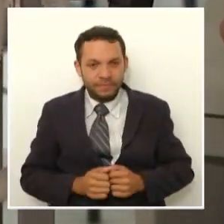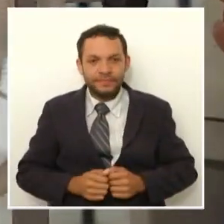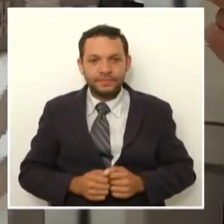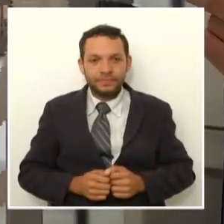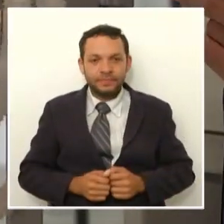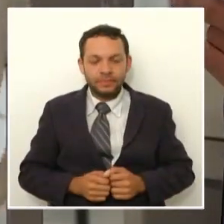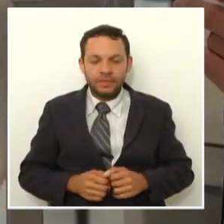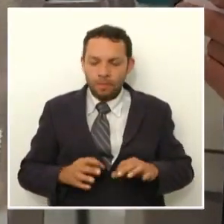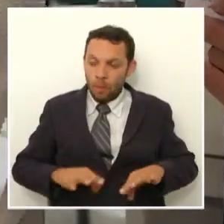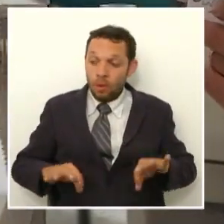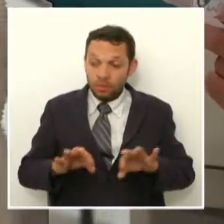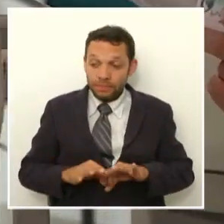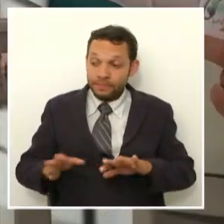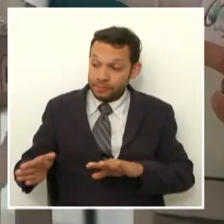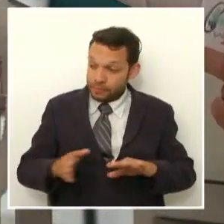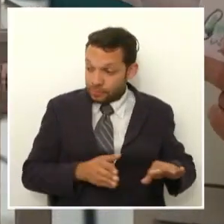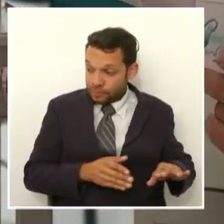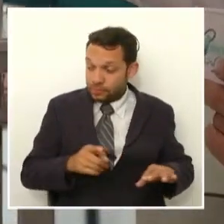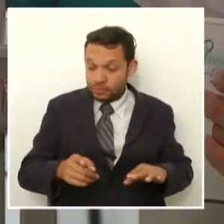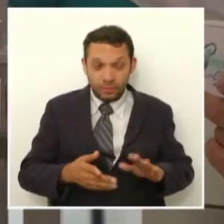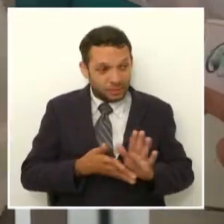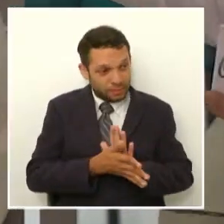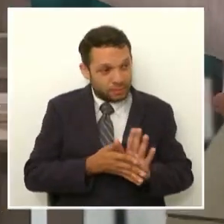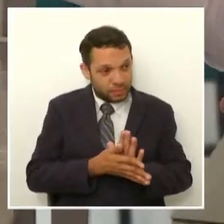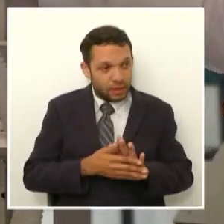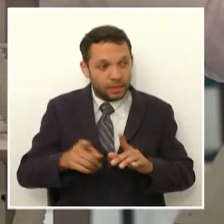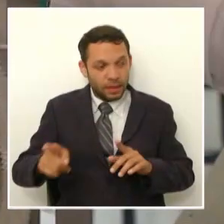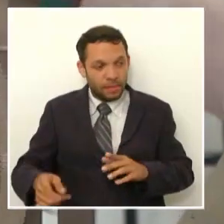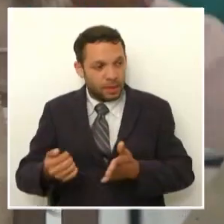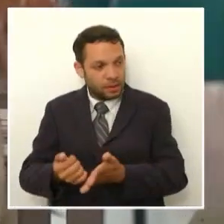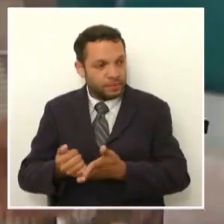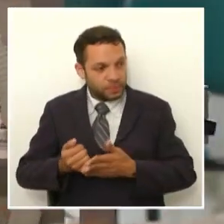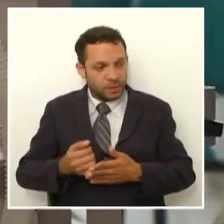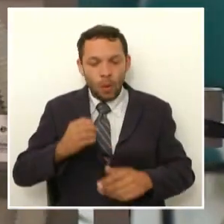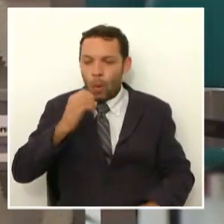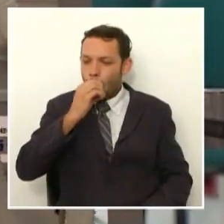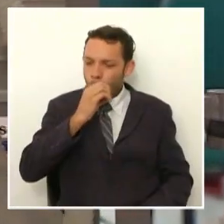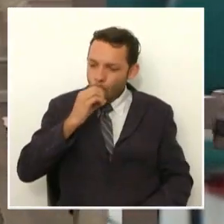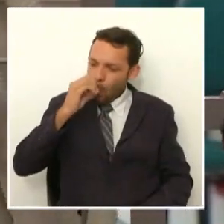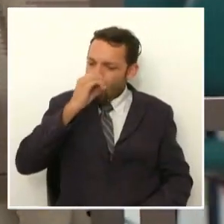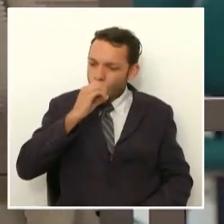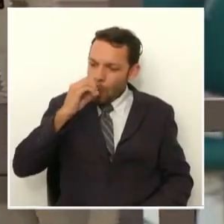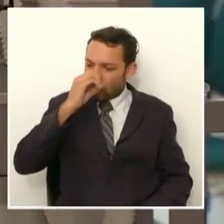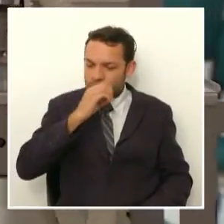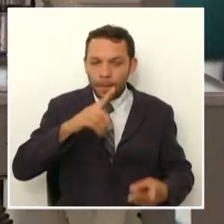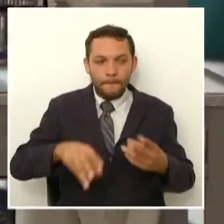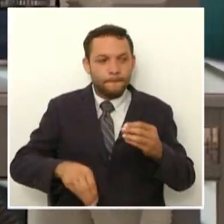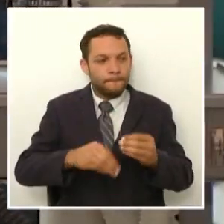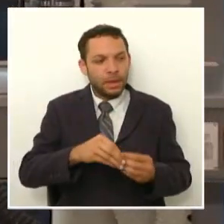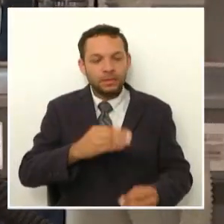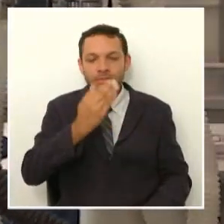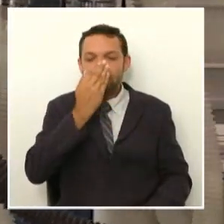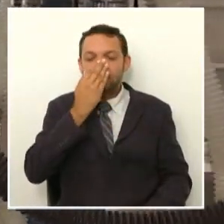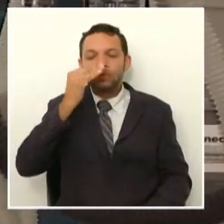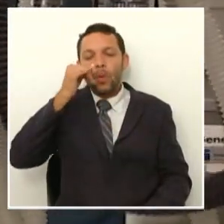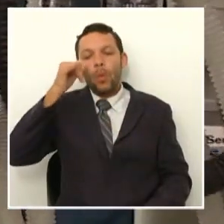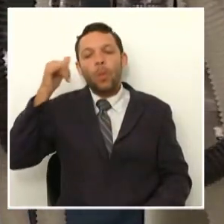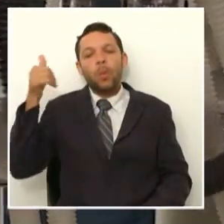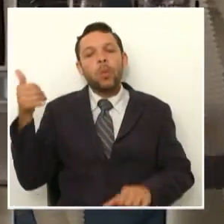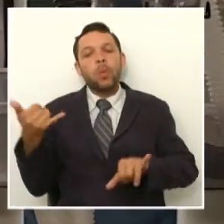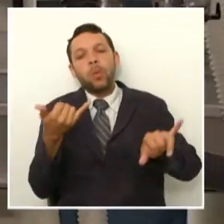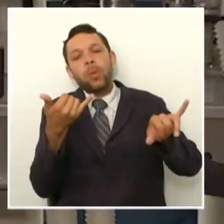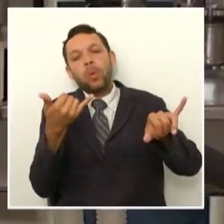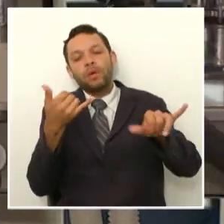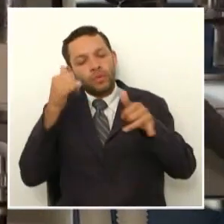De manera que estamos viendo los gases, que está el oxígeno, aquí están los anestésicos. Ninguno de estos